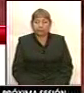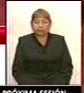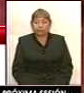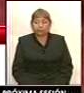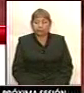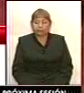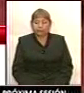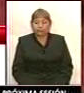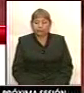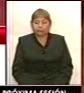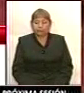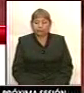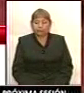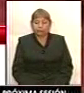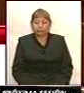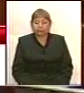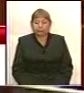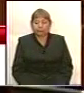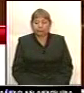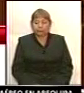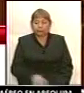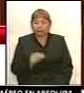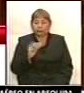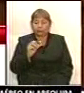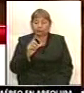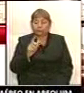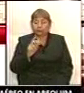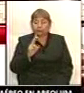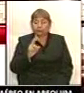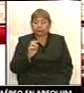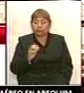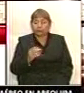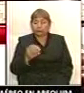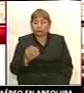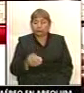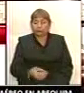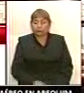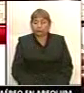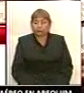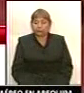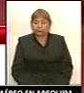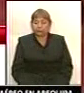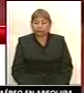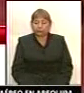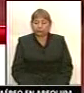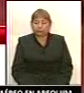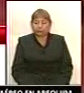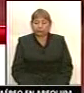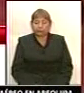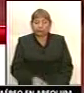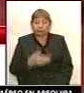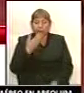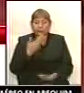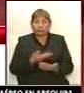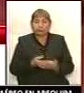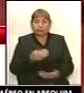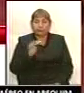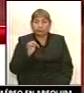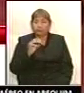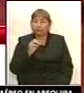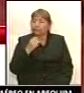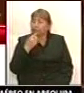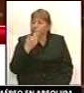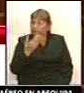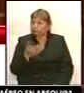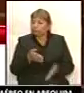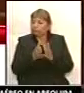Me pidió la colega Marisa Glave una interrupción. Congresista Glave. Gracias, congresista Montenegro. Presidenta,